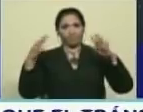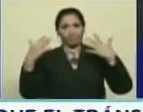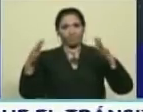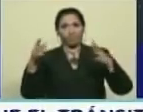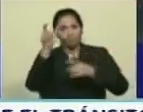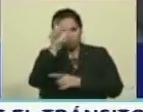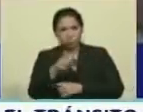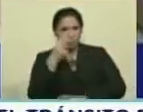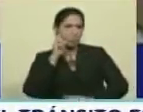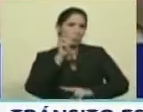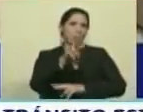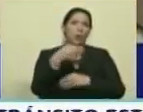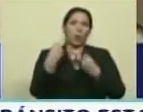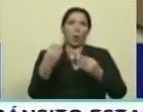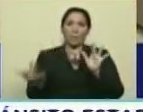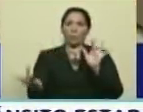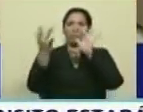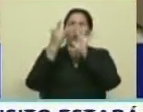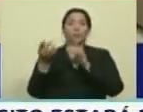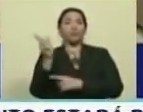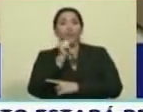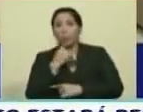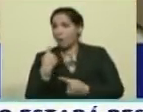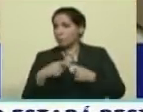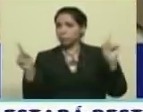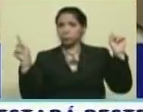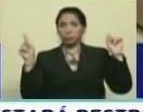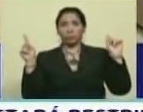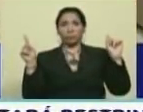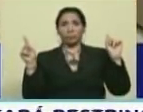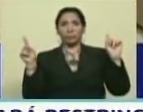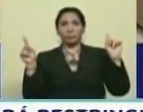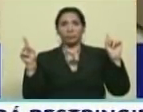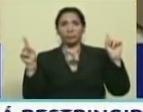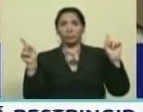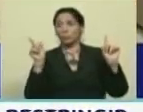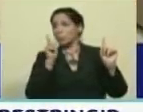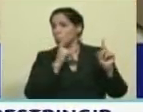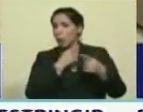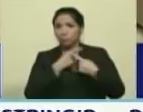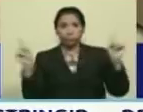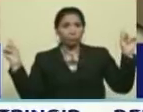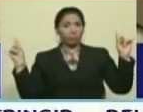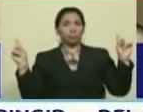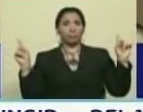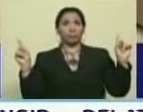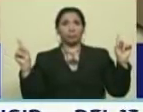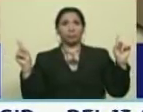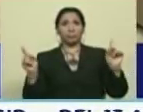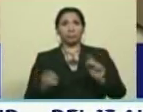presencia. No hay otro. No hay otro.